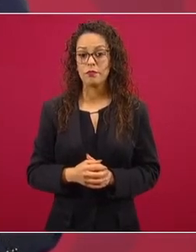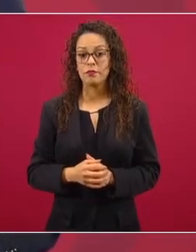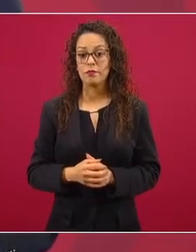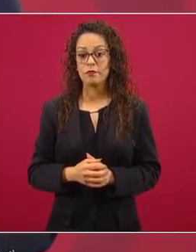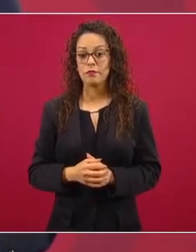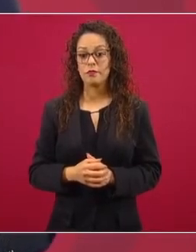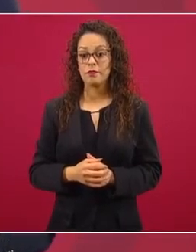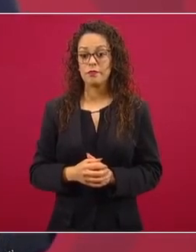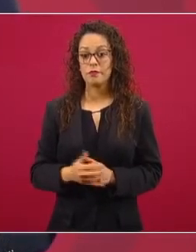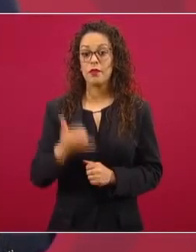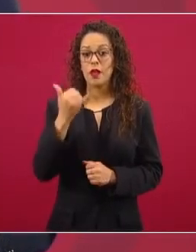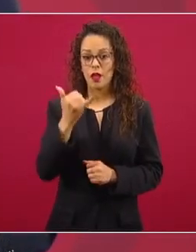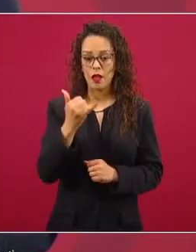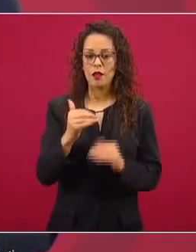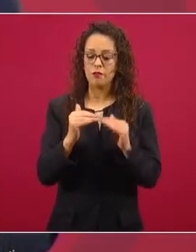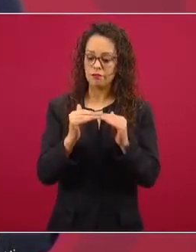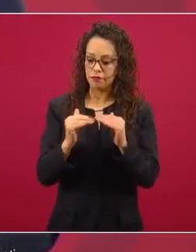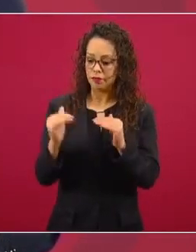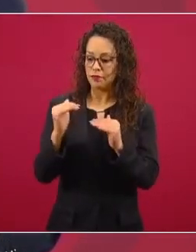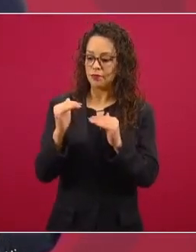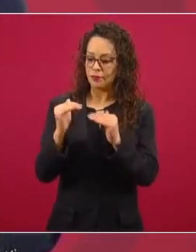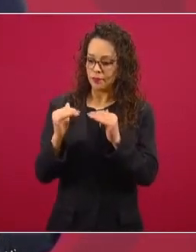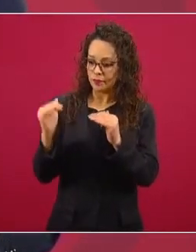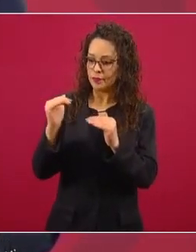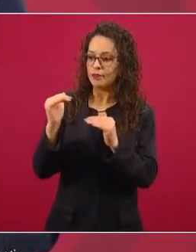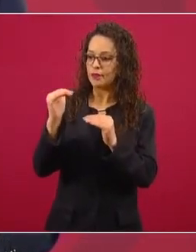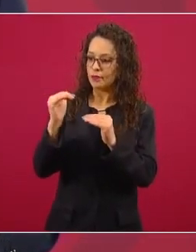pues van ascendiendo